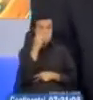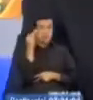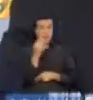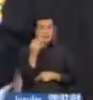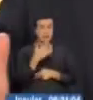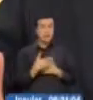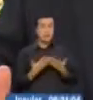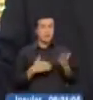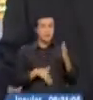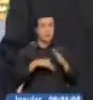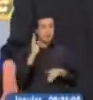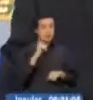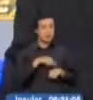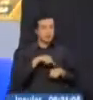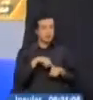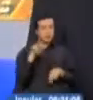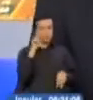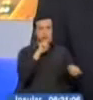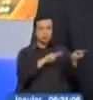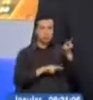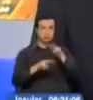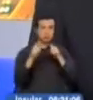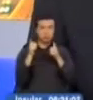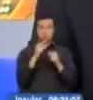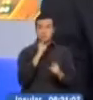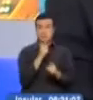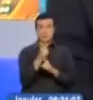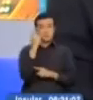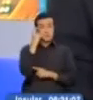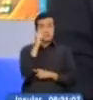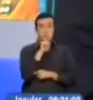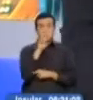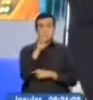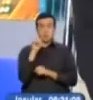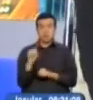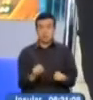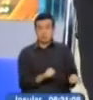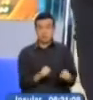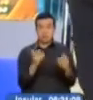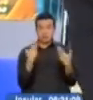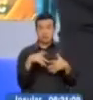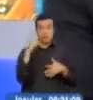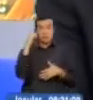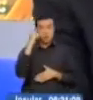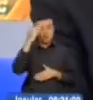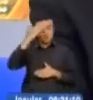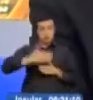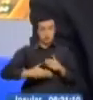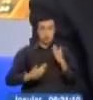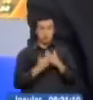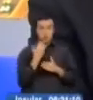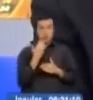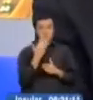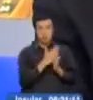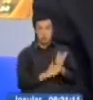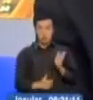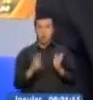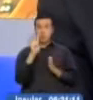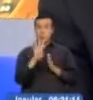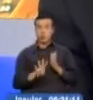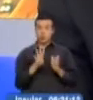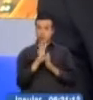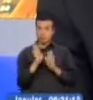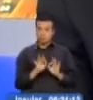realmente con más tiempo para analizarlo, mejor dicho, considerando que el 24 de mayo termina un gobierno. E inicia otro, y los próximos 4 años